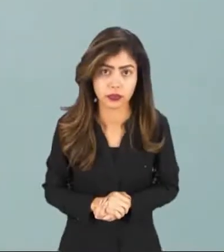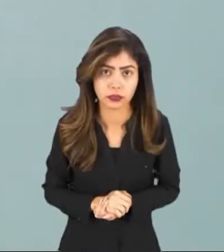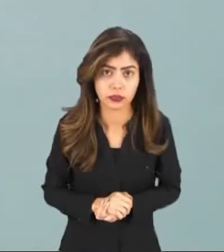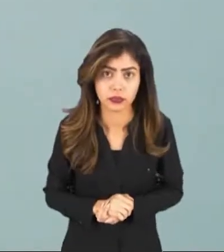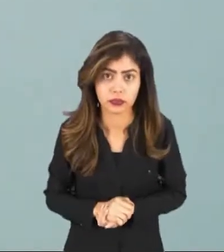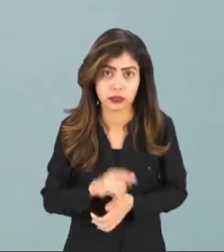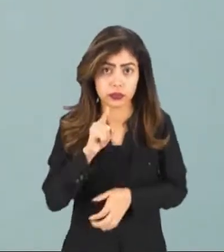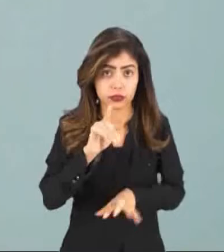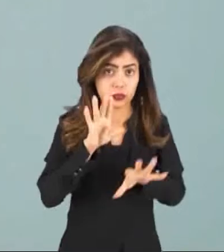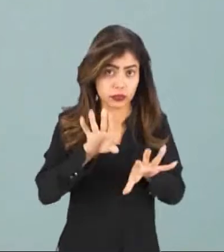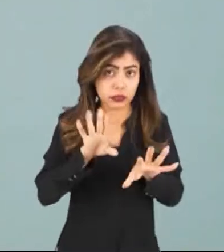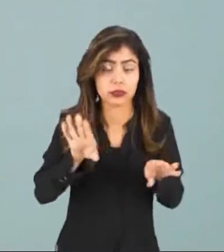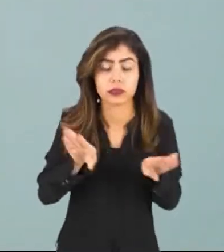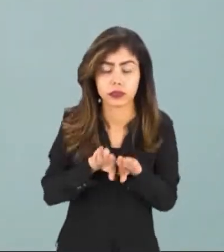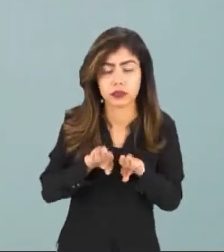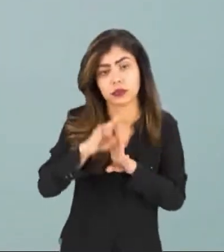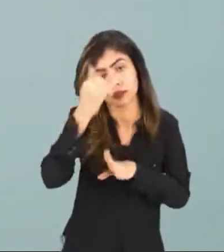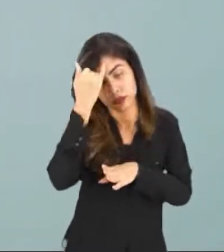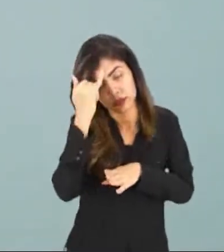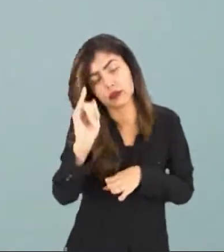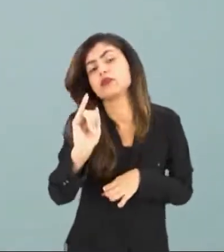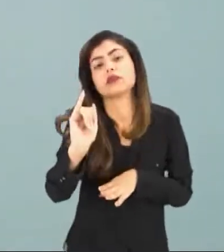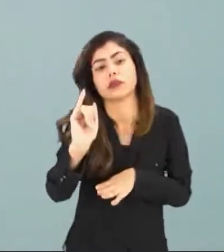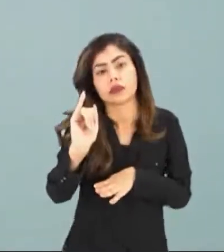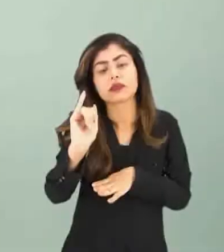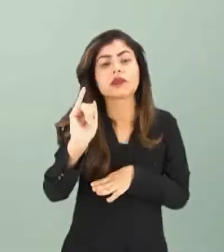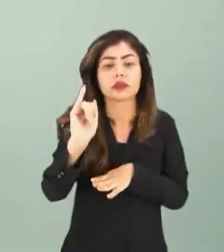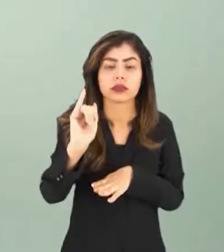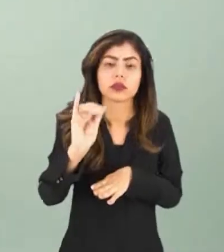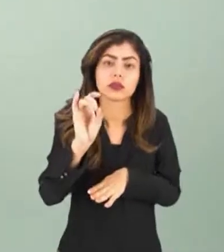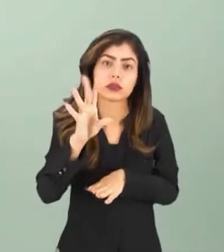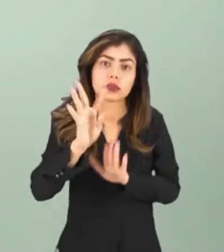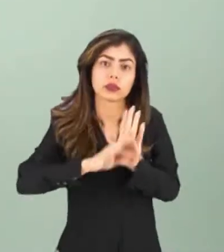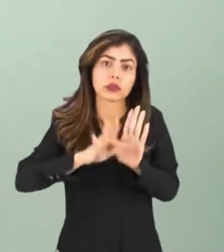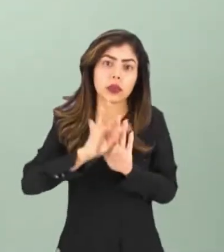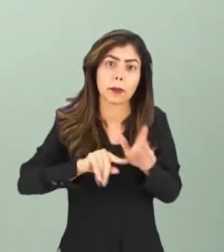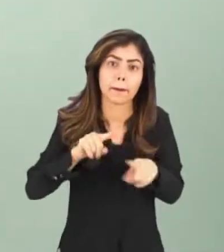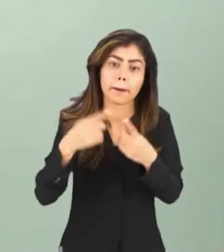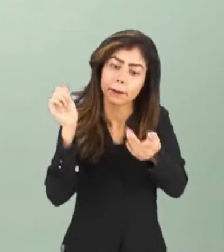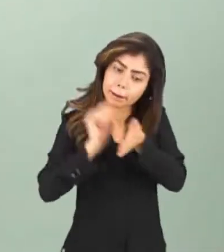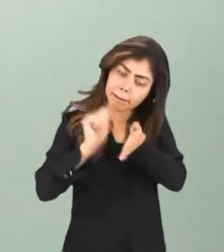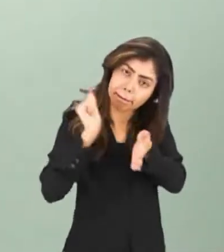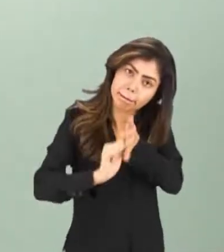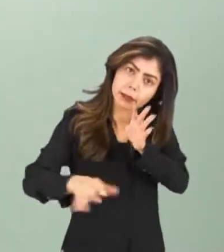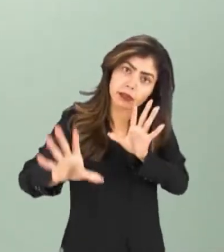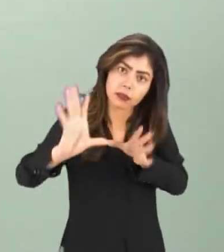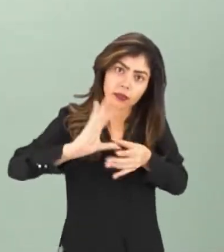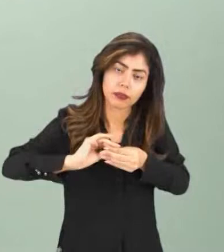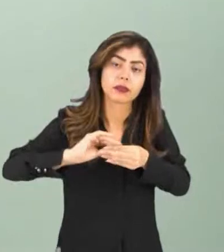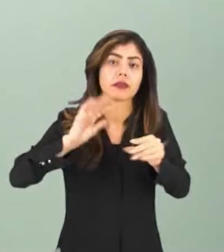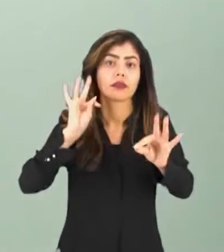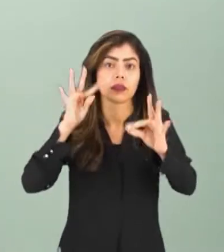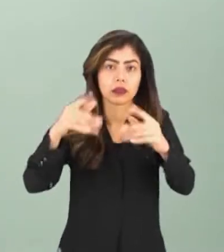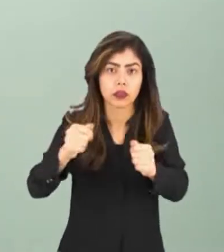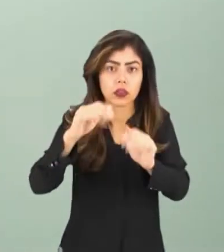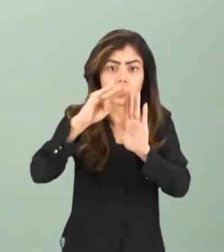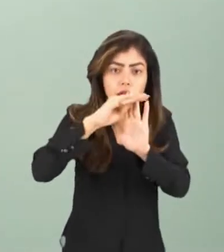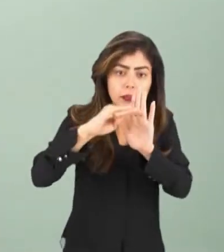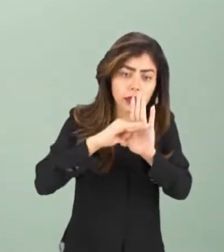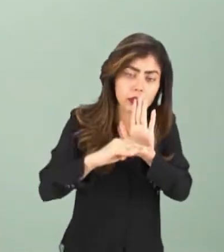esto también puede traer la idea de temática no sólo un texto más de un escrito completo o de